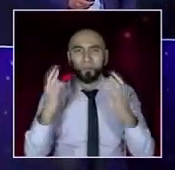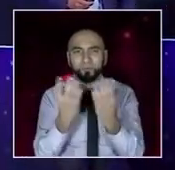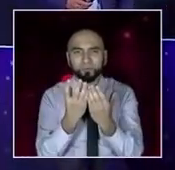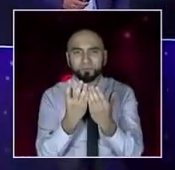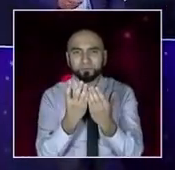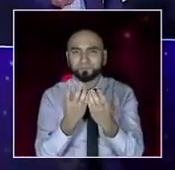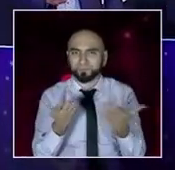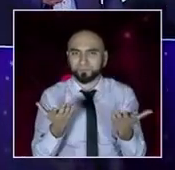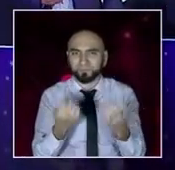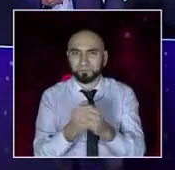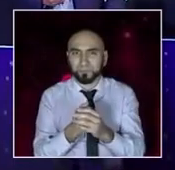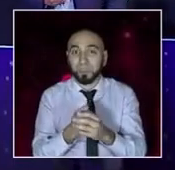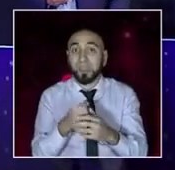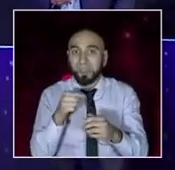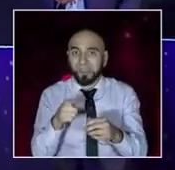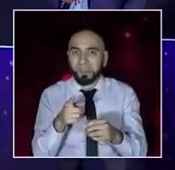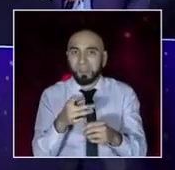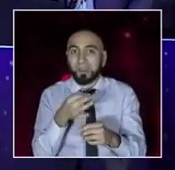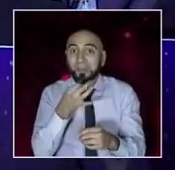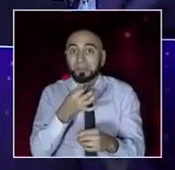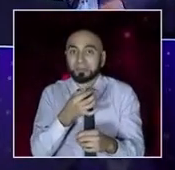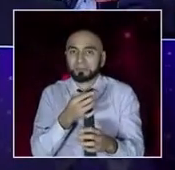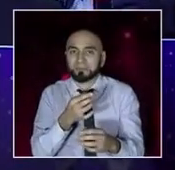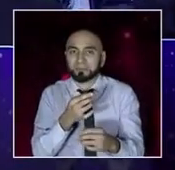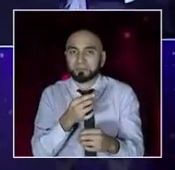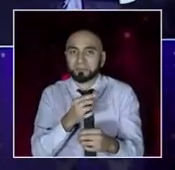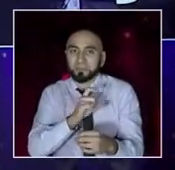Quizás así se diría en español.